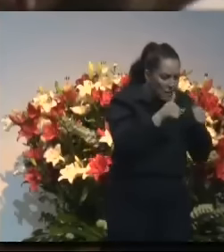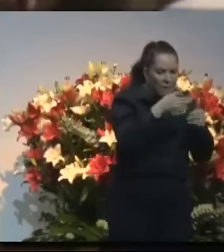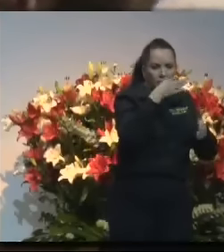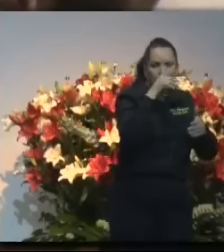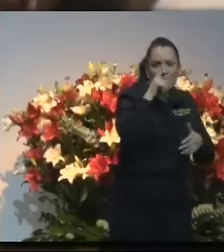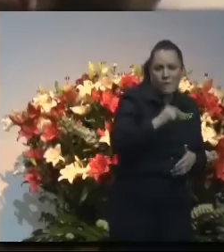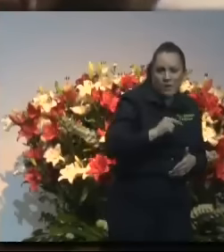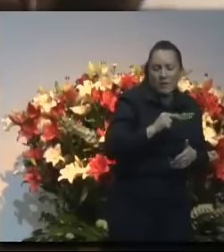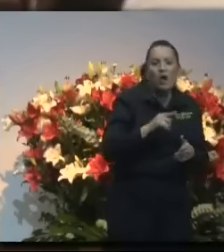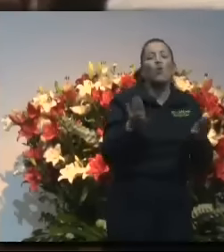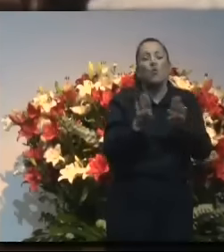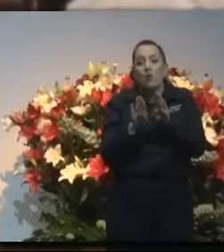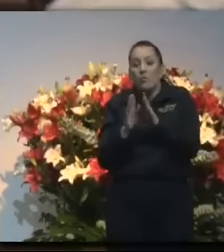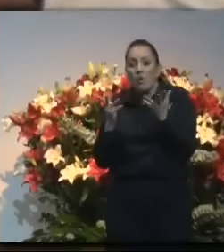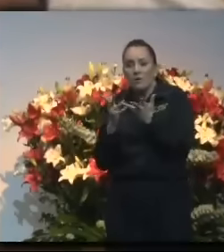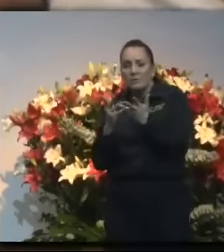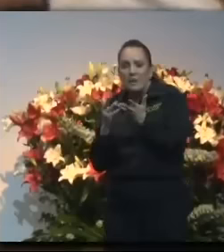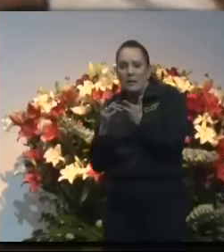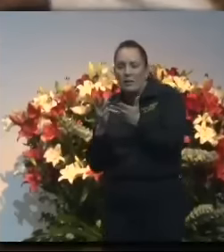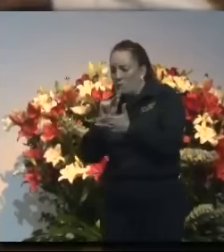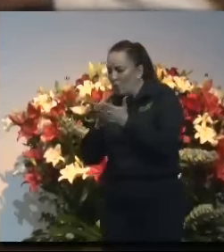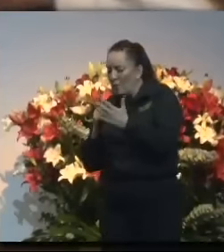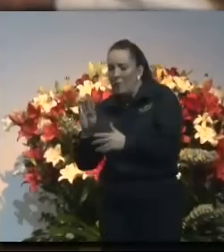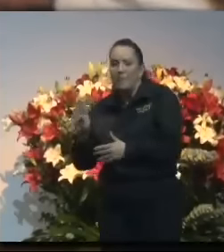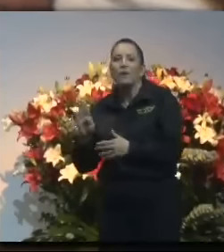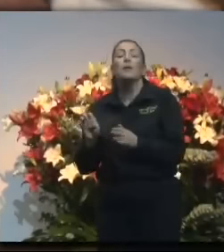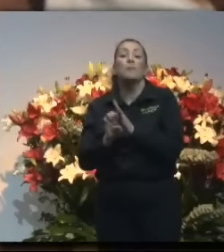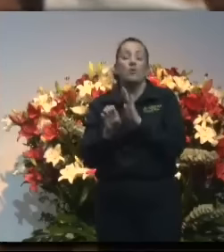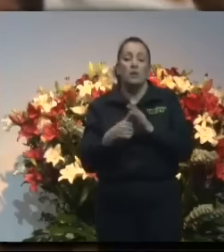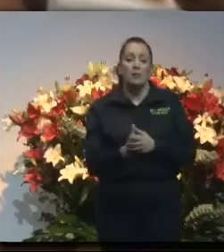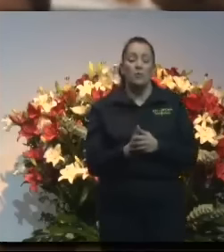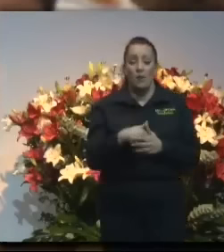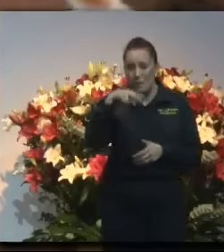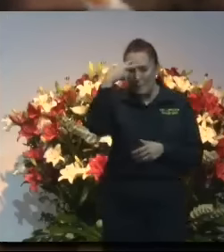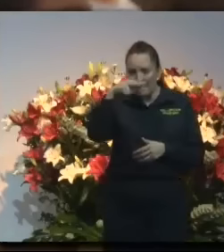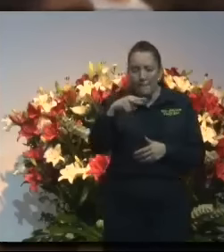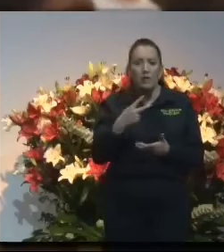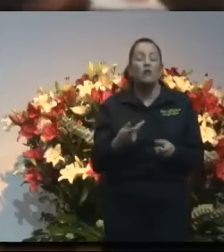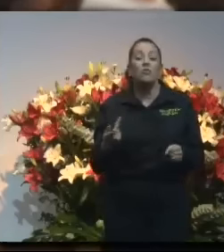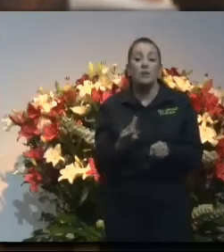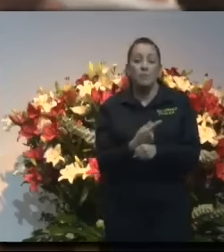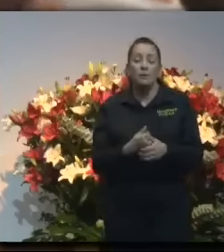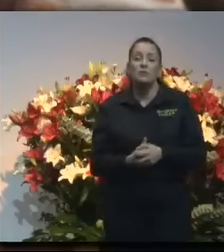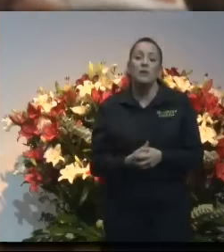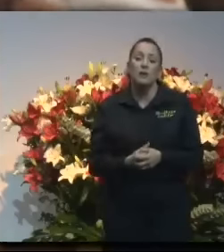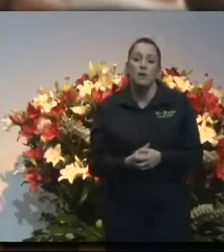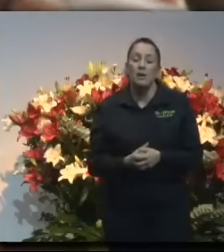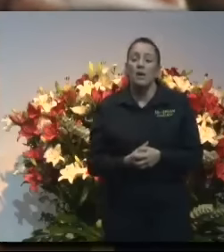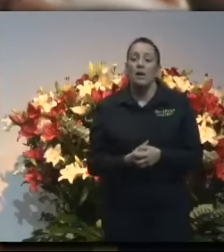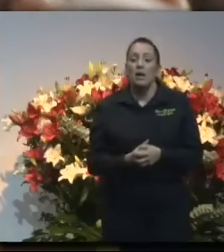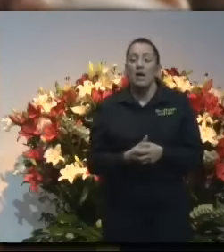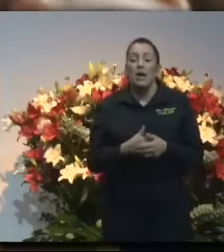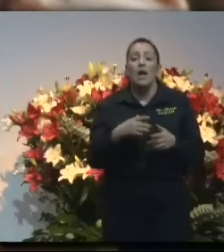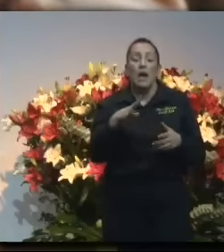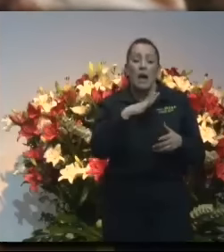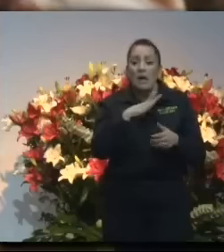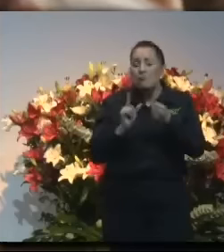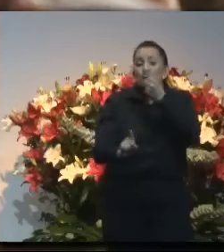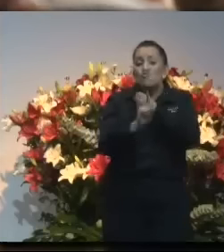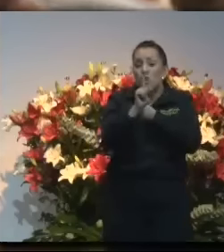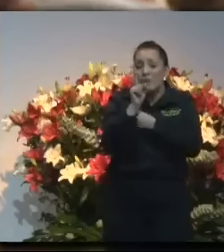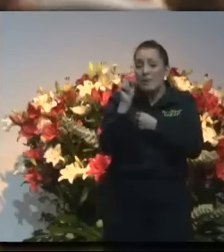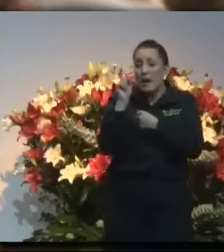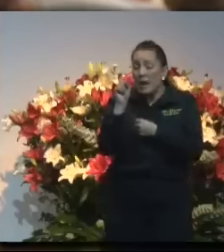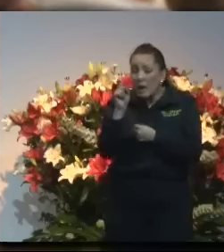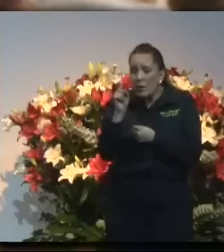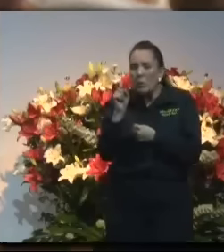Por ejemplo, en la Ciudad de México es la entidad con la situación más grave en cuanto a estrés hídrico. La